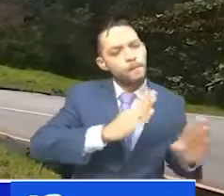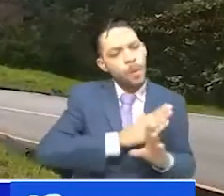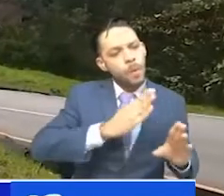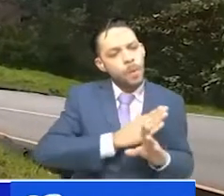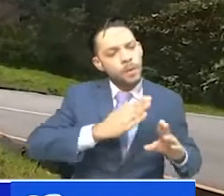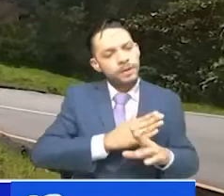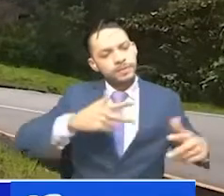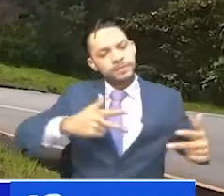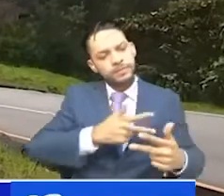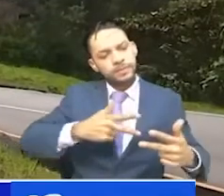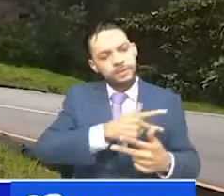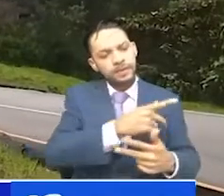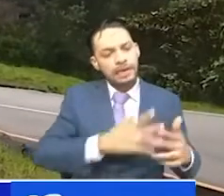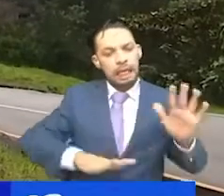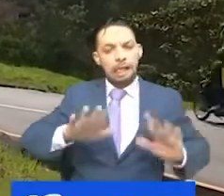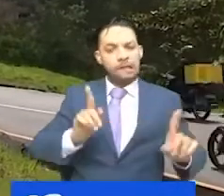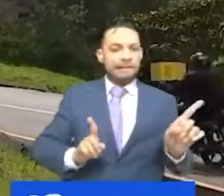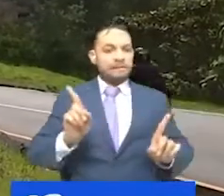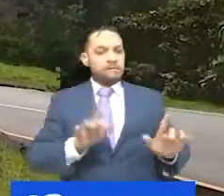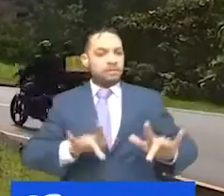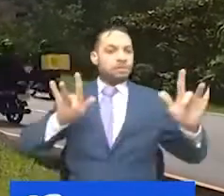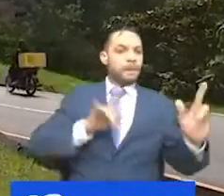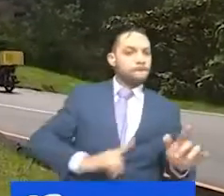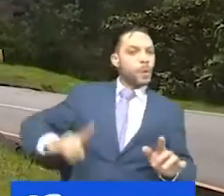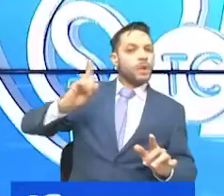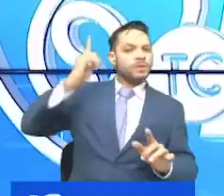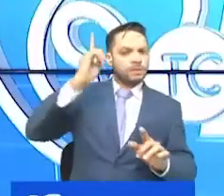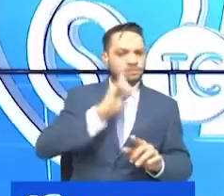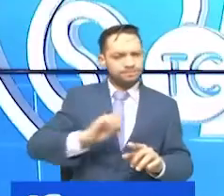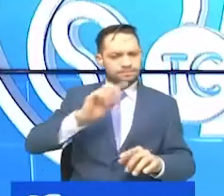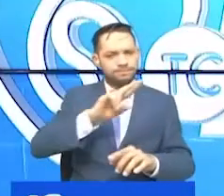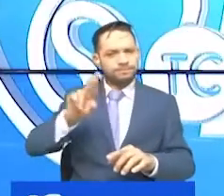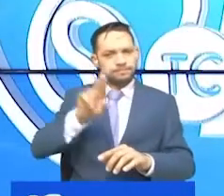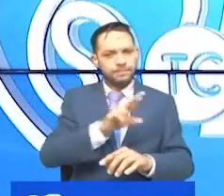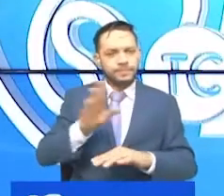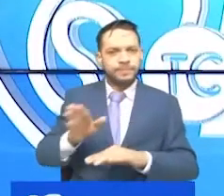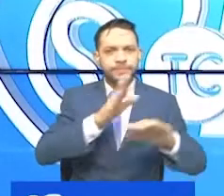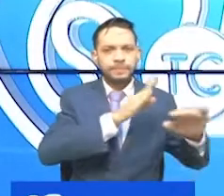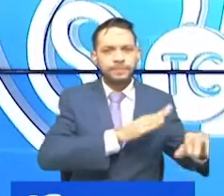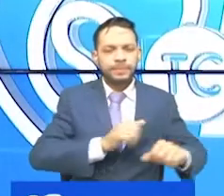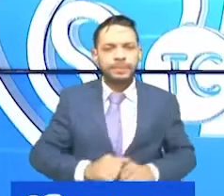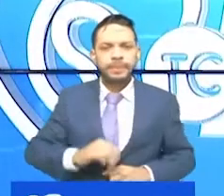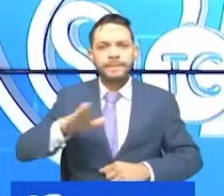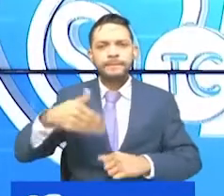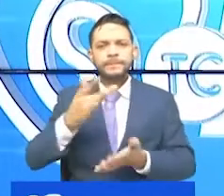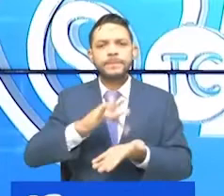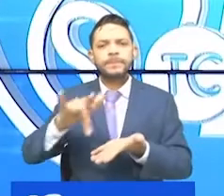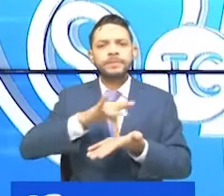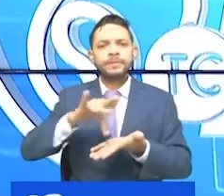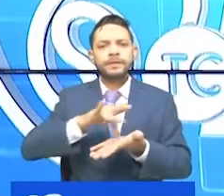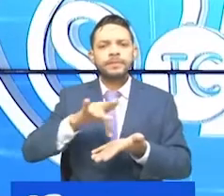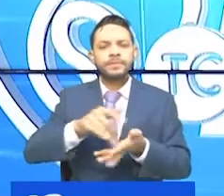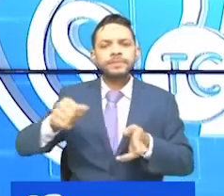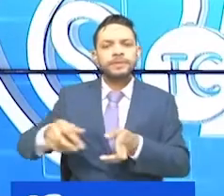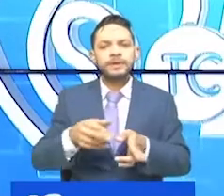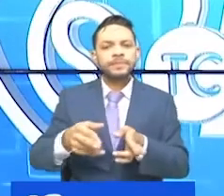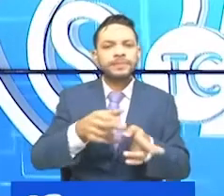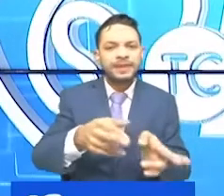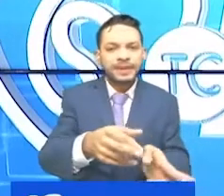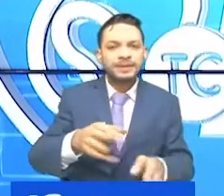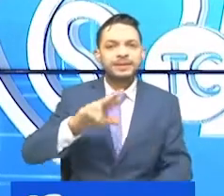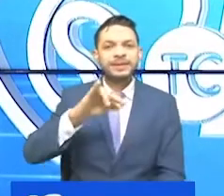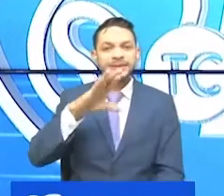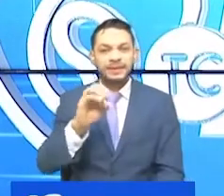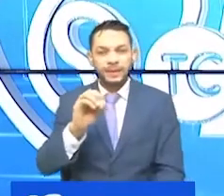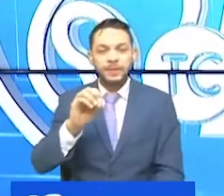autopista del Café y menos a interferir en temas políticos. Luego de la emergencia registrada en la Avenida del Río en Pereira y el barrio La Esneda de